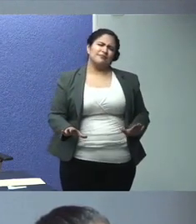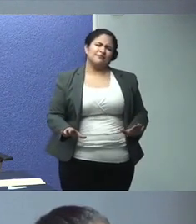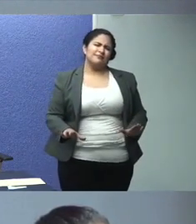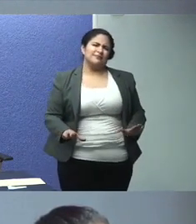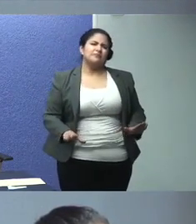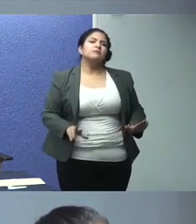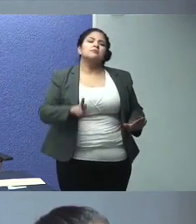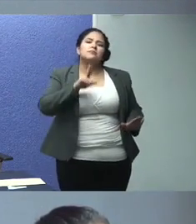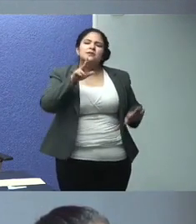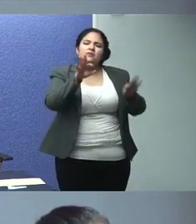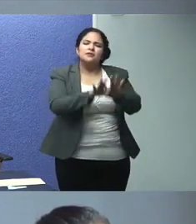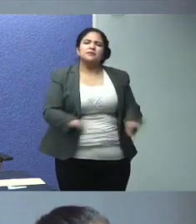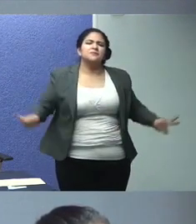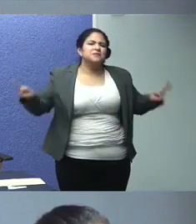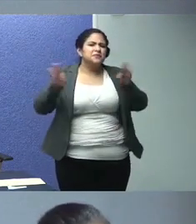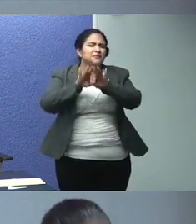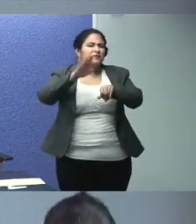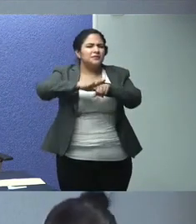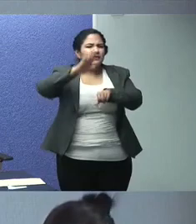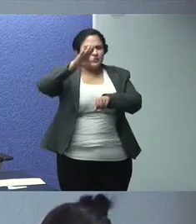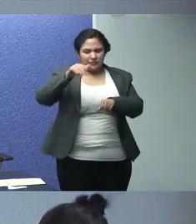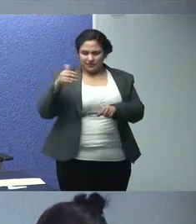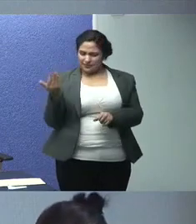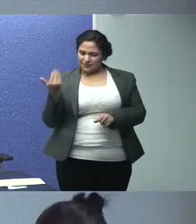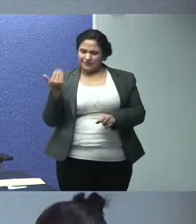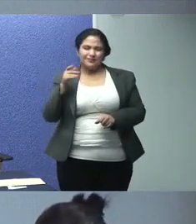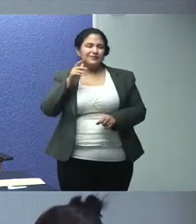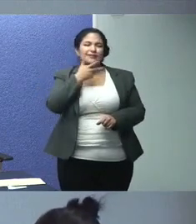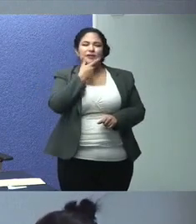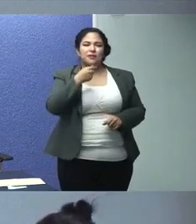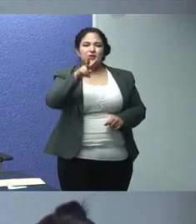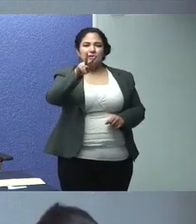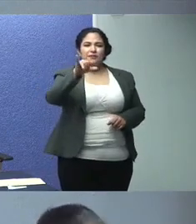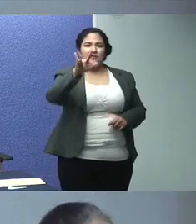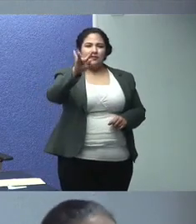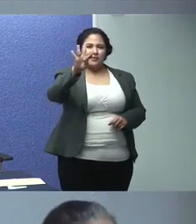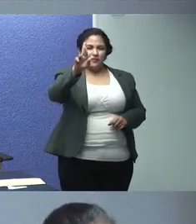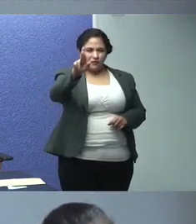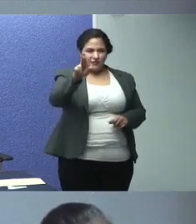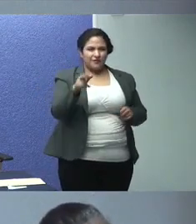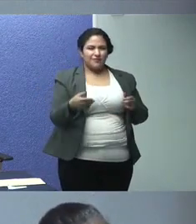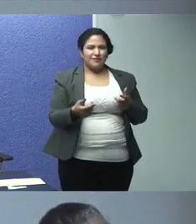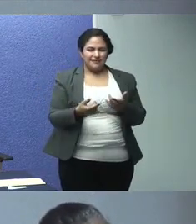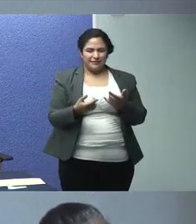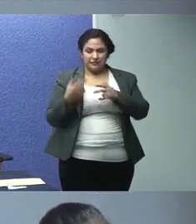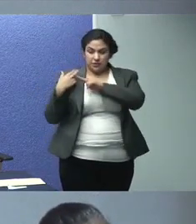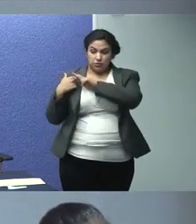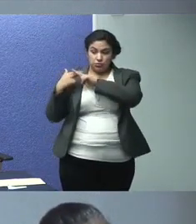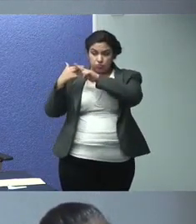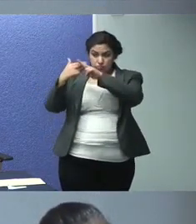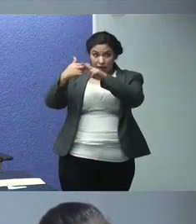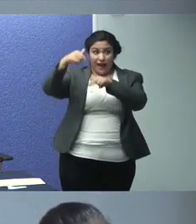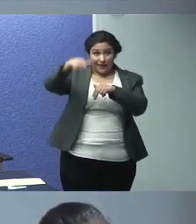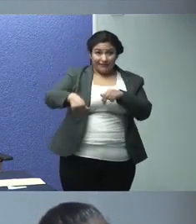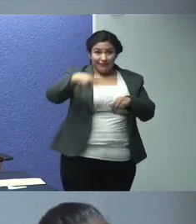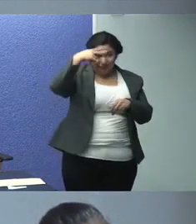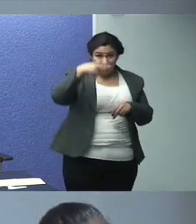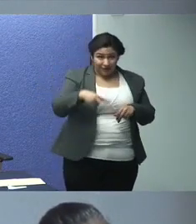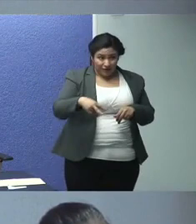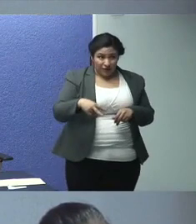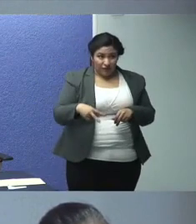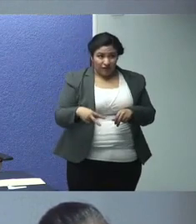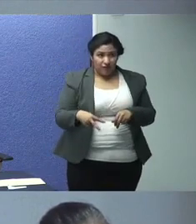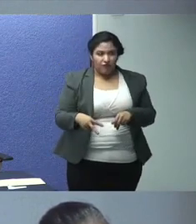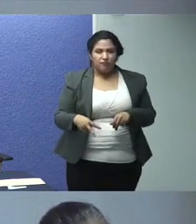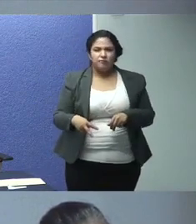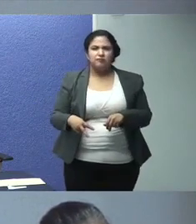parece muy importante lo que Víctor decía de la historia, porque ni más ni menos en nuestro país, en las culturas indígenas no